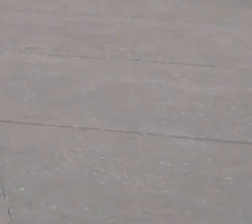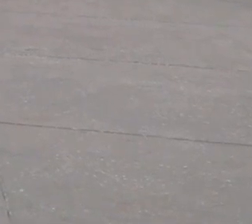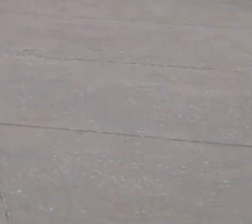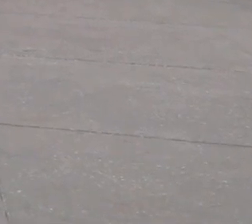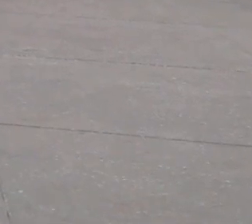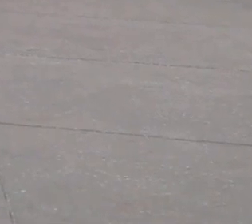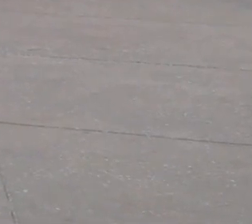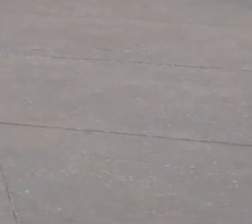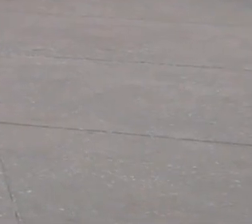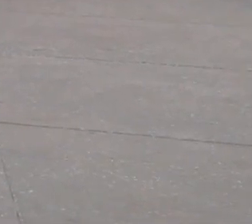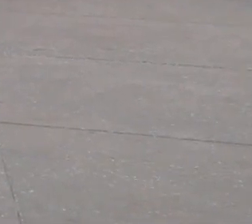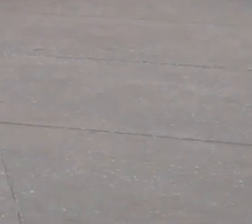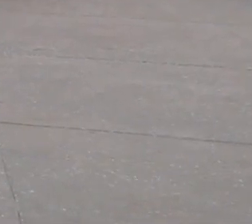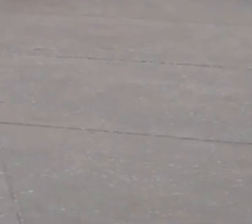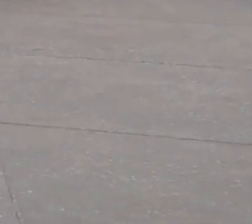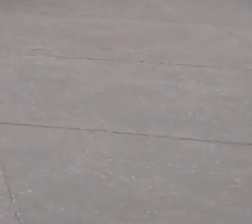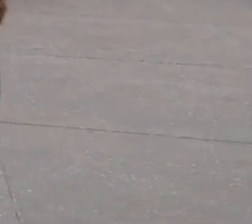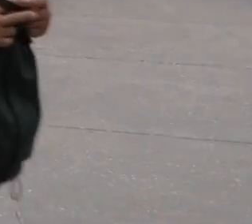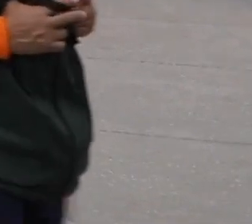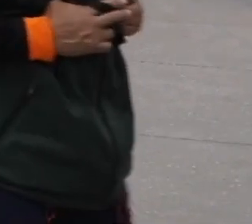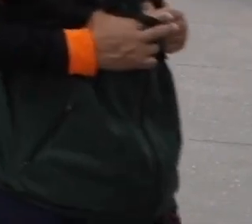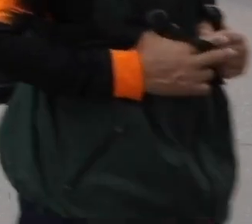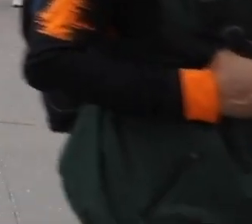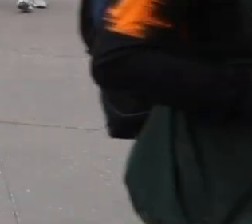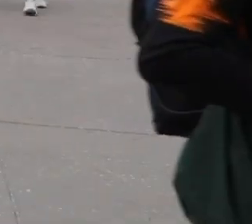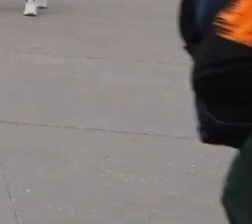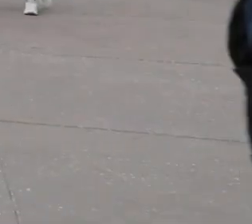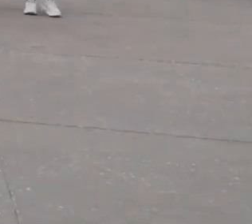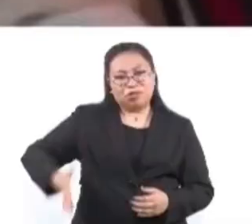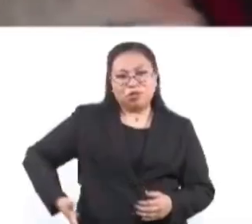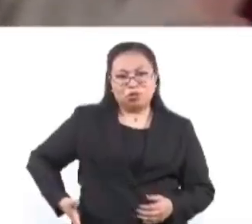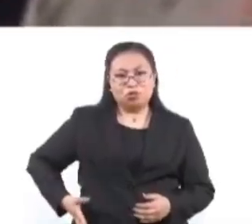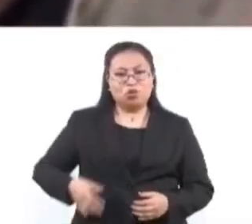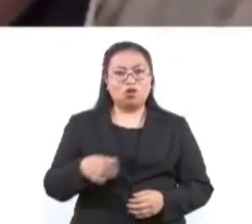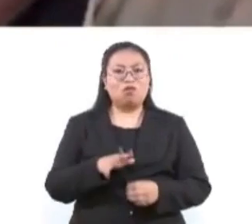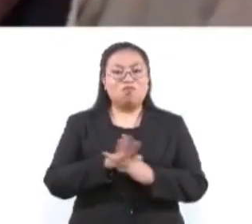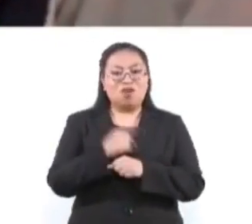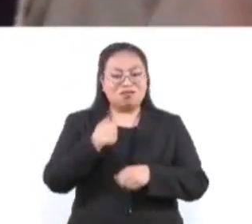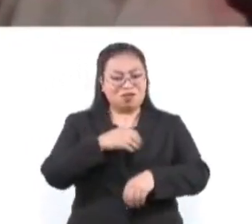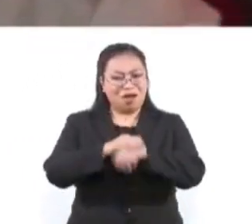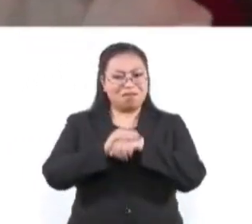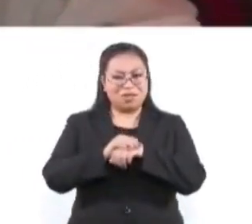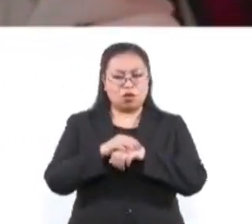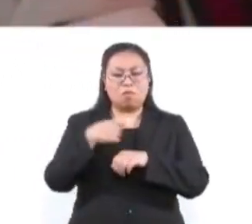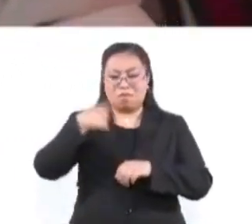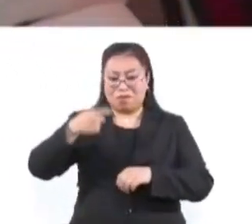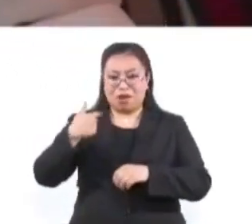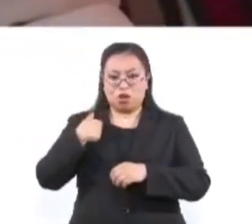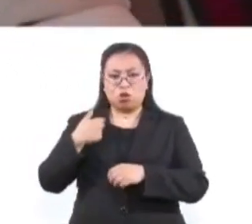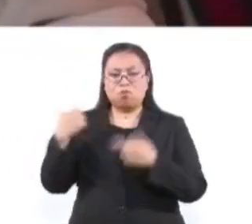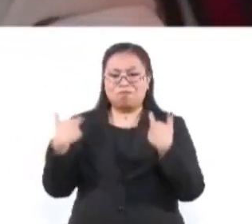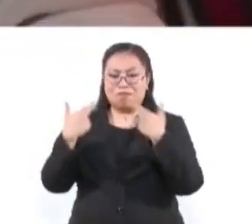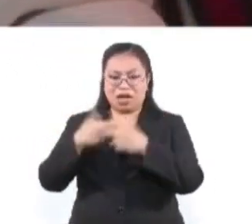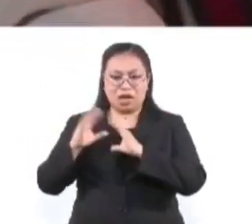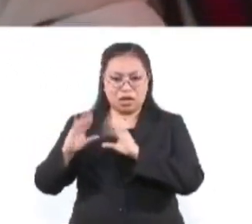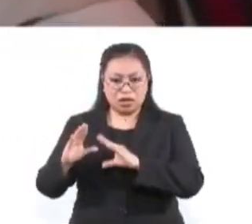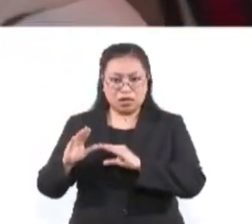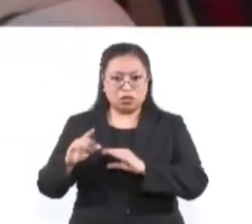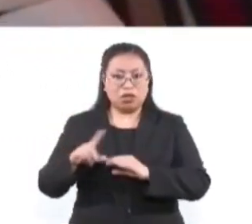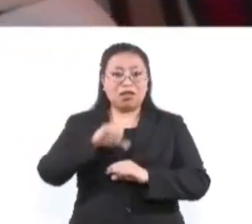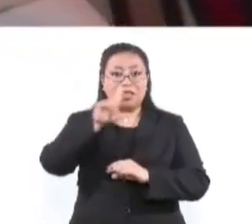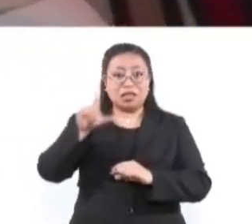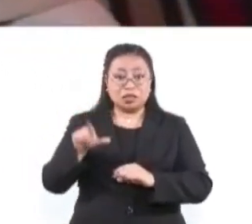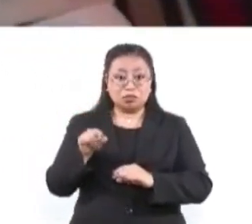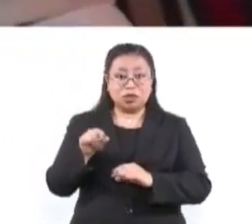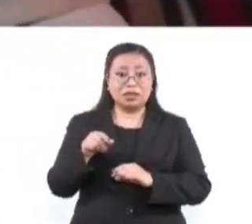realmente fino, hilaba fino. Para mí fue un privilegio ser su amigo. Yo primero fui su maestro, después fui su alumno, pero